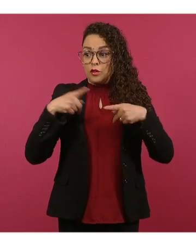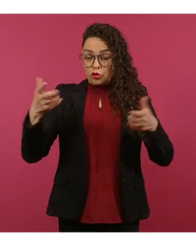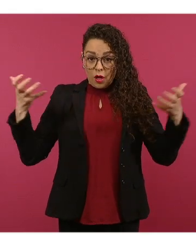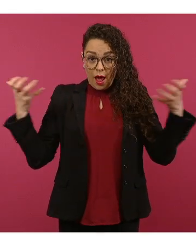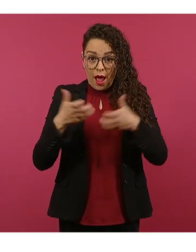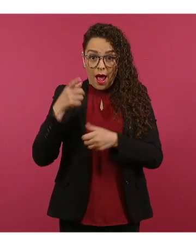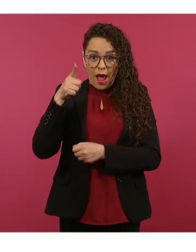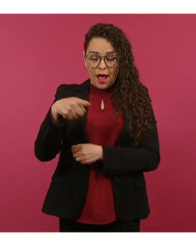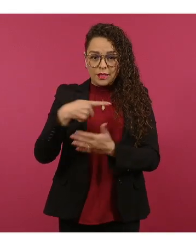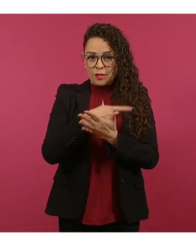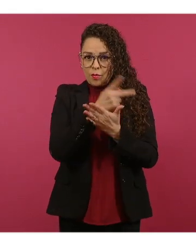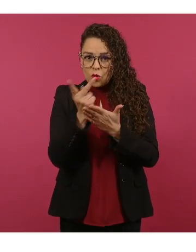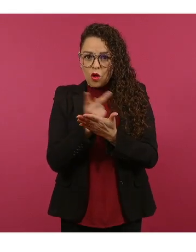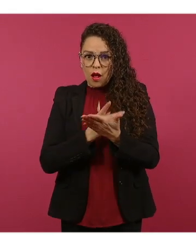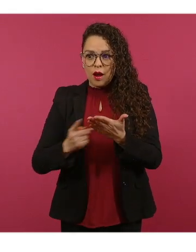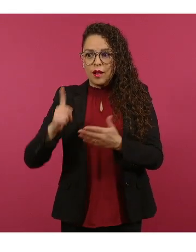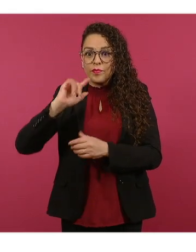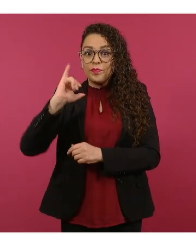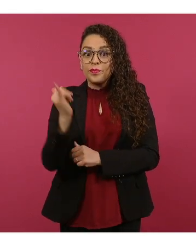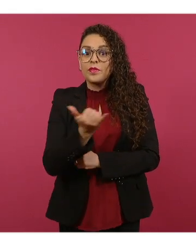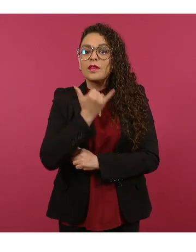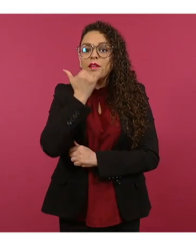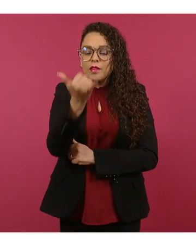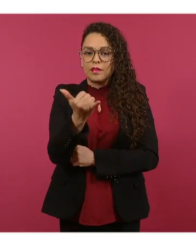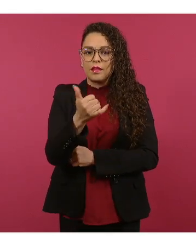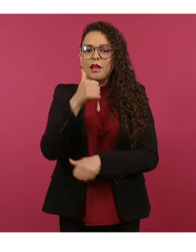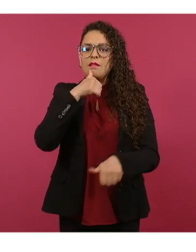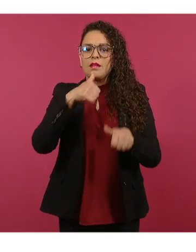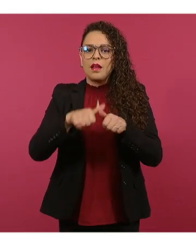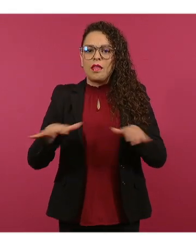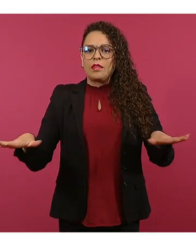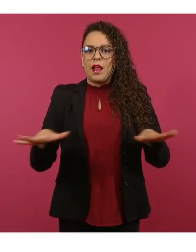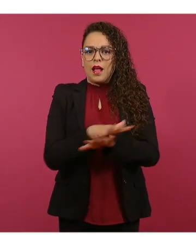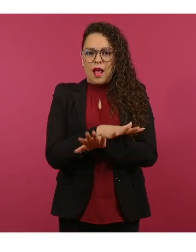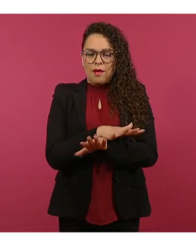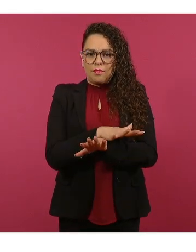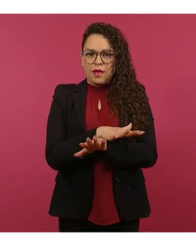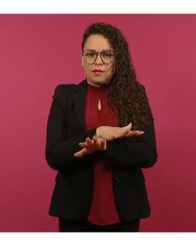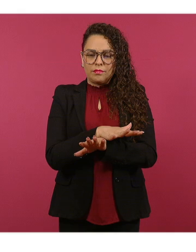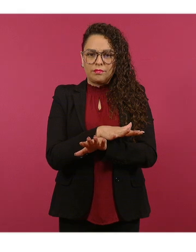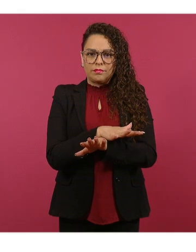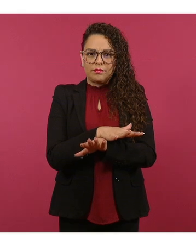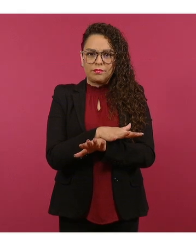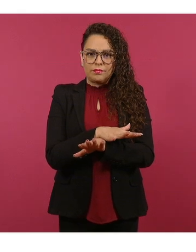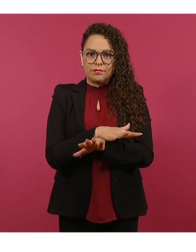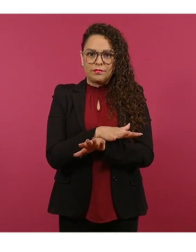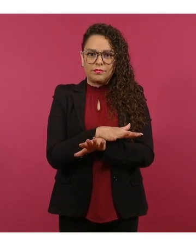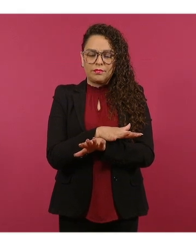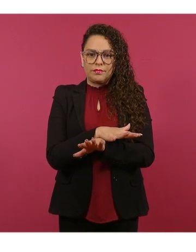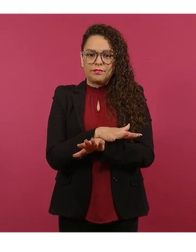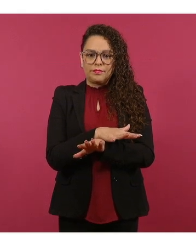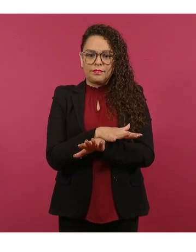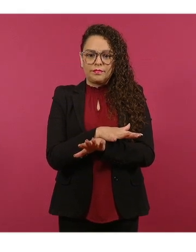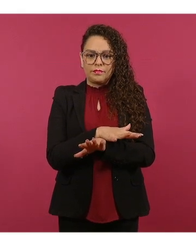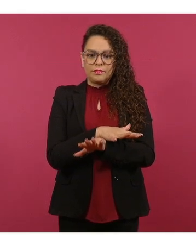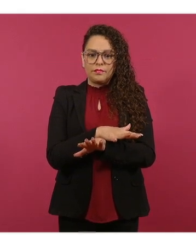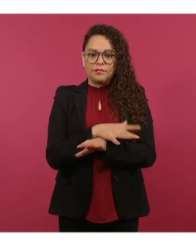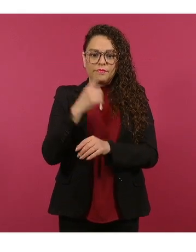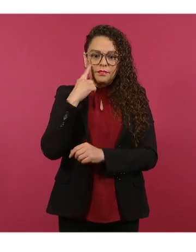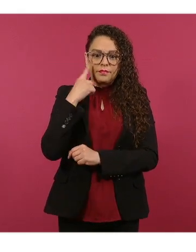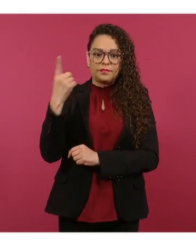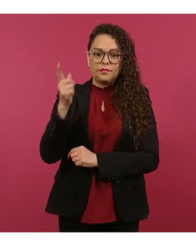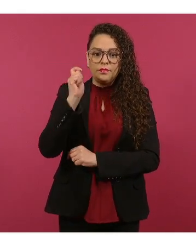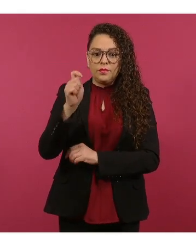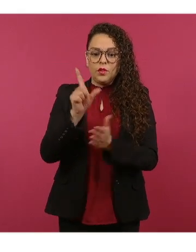cambian una letra por otra? Justo les invitamos a que pasen al Twitter de Julián Macías,